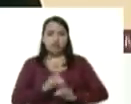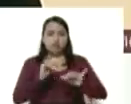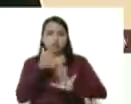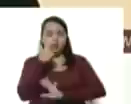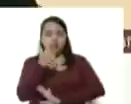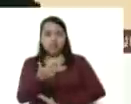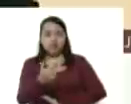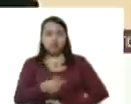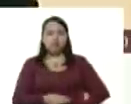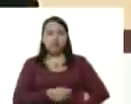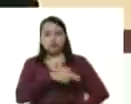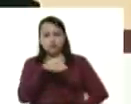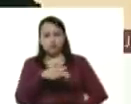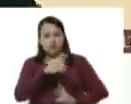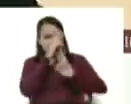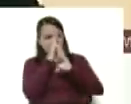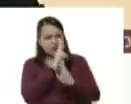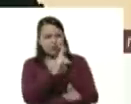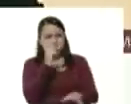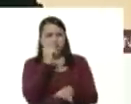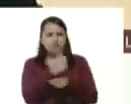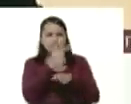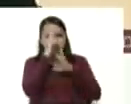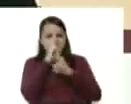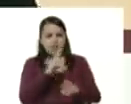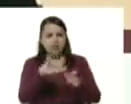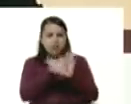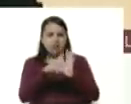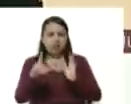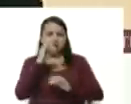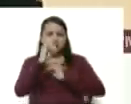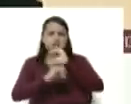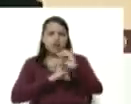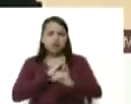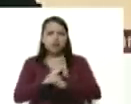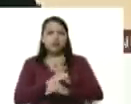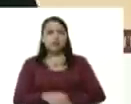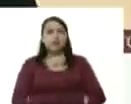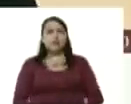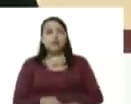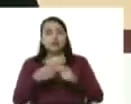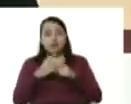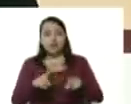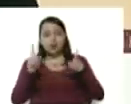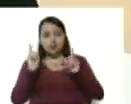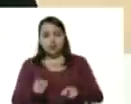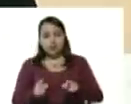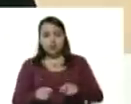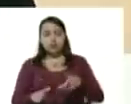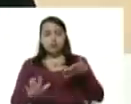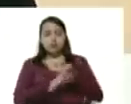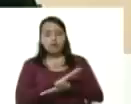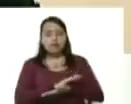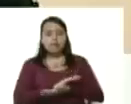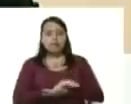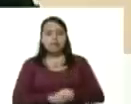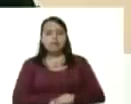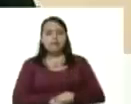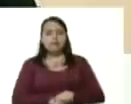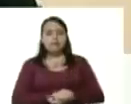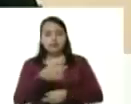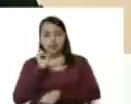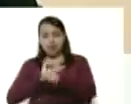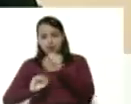que somos respetuosos y debemos ser respetuosos del derecho internacional. Pero frente al reto que supone la